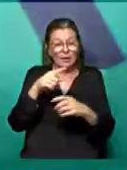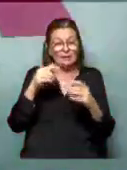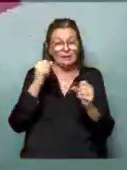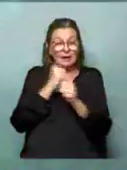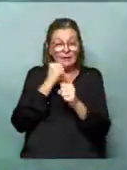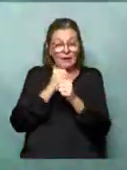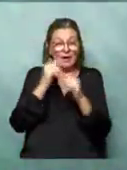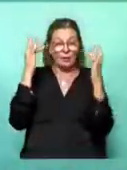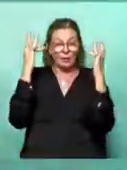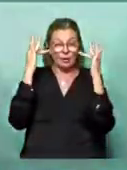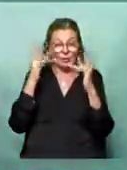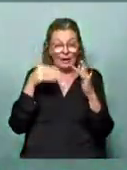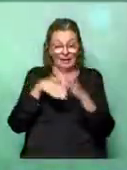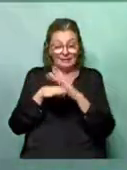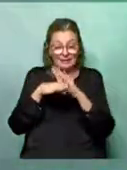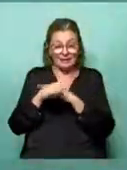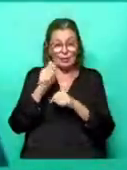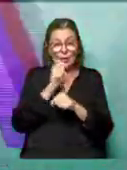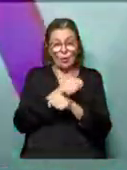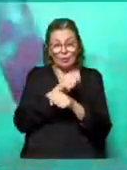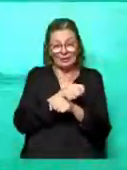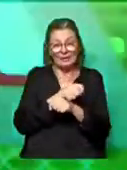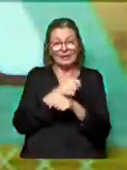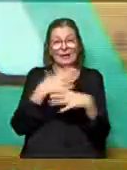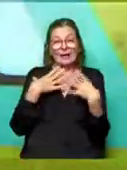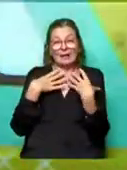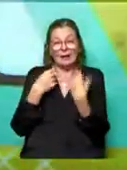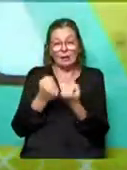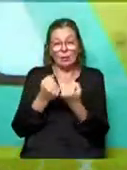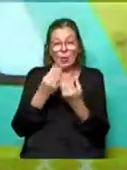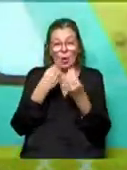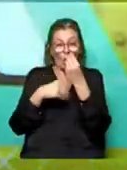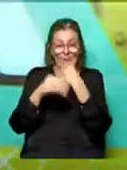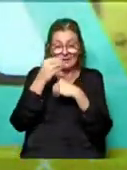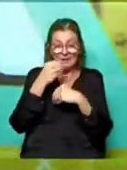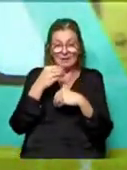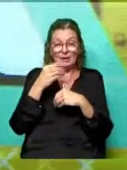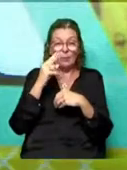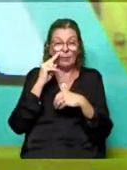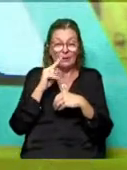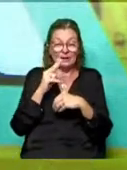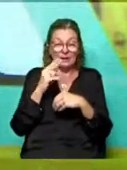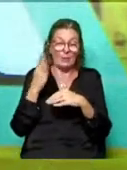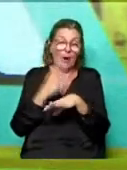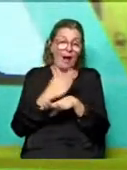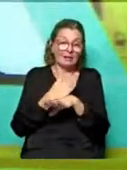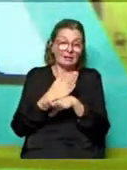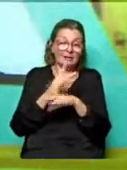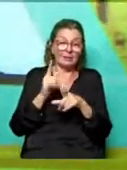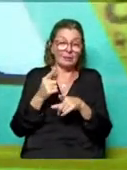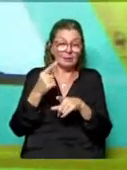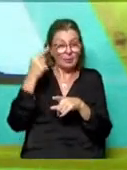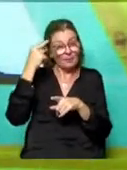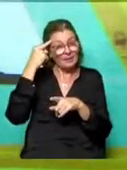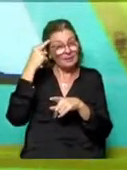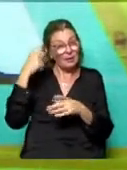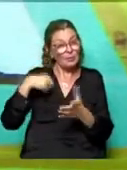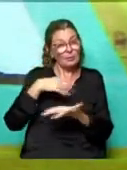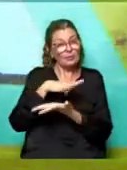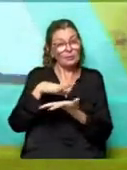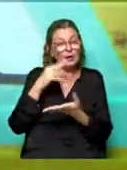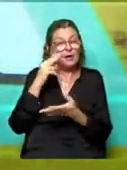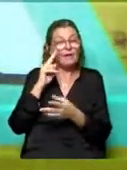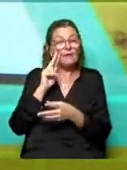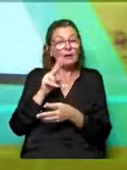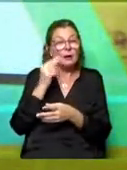educación, el acceso a la justicia, salud, bueno, alimentación, como veníamos más temprano. ¿Nos cuesta como sociedad ver el problema